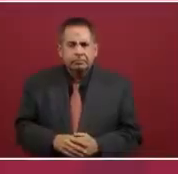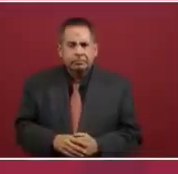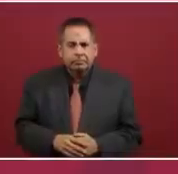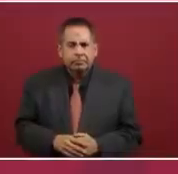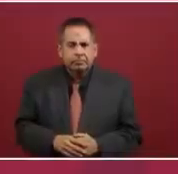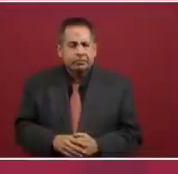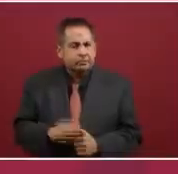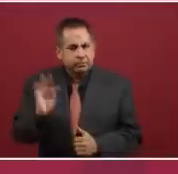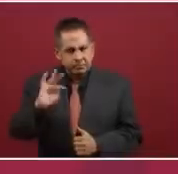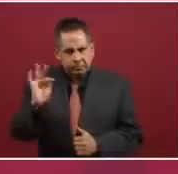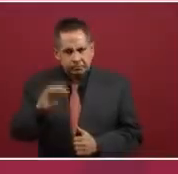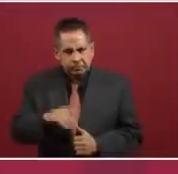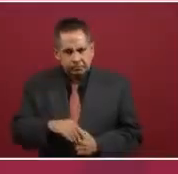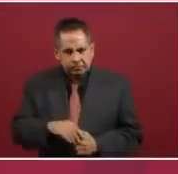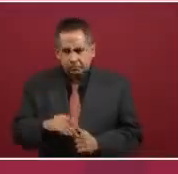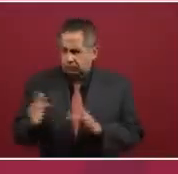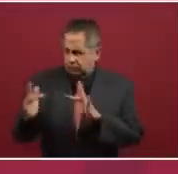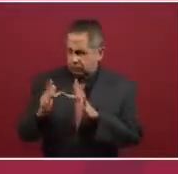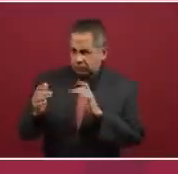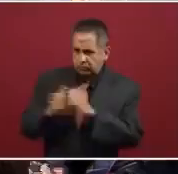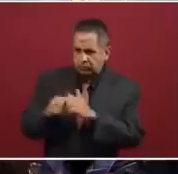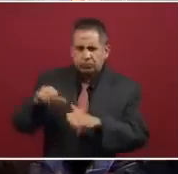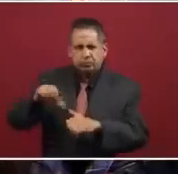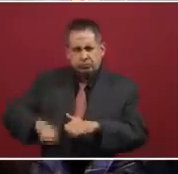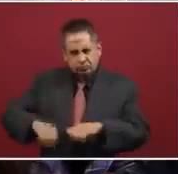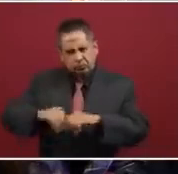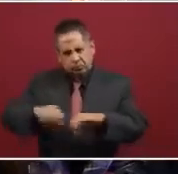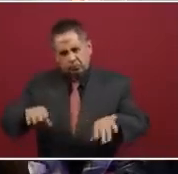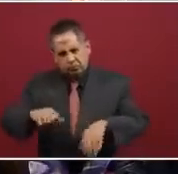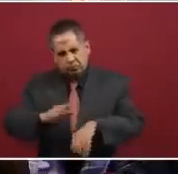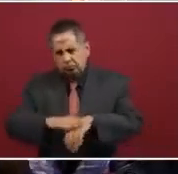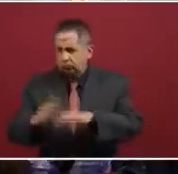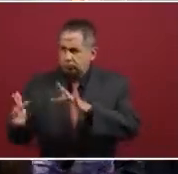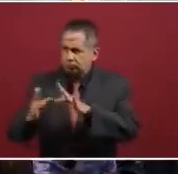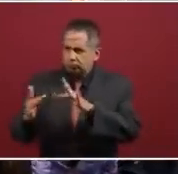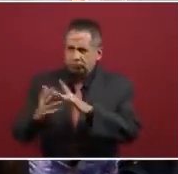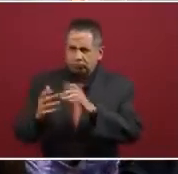si se ponen de acuerdo hoy mismo.